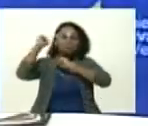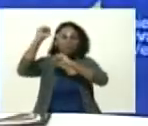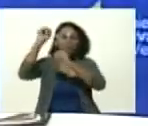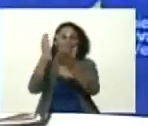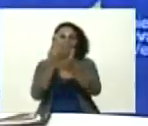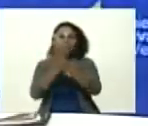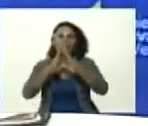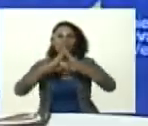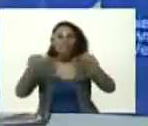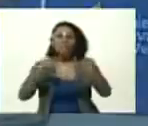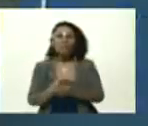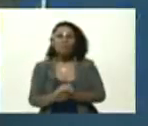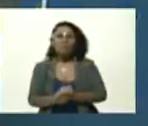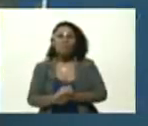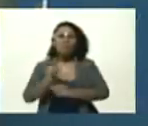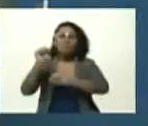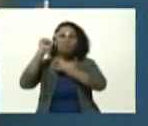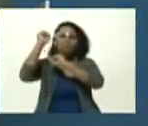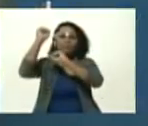a todos!